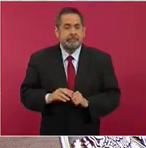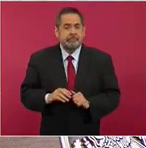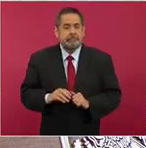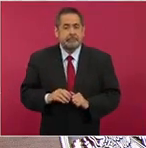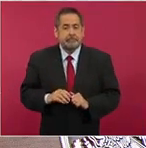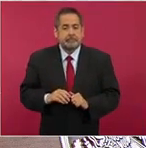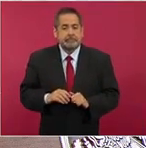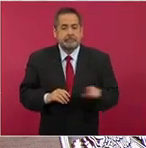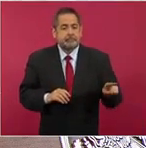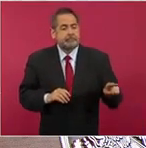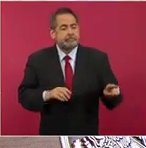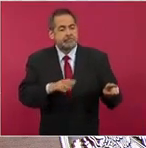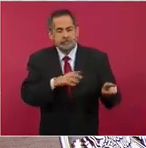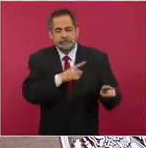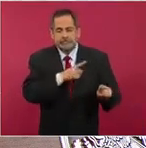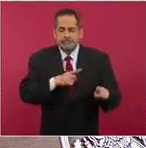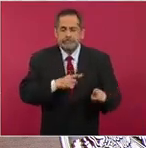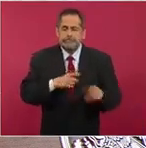que respiren,